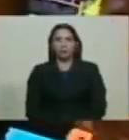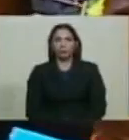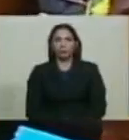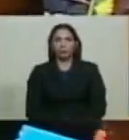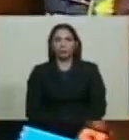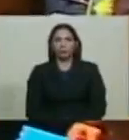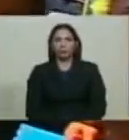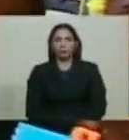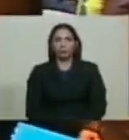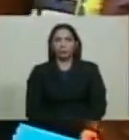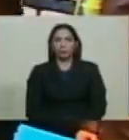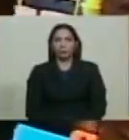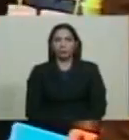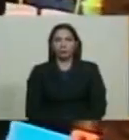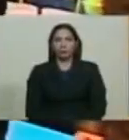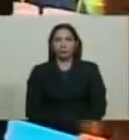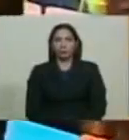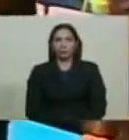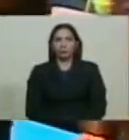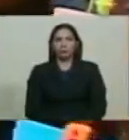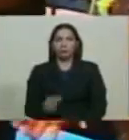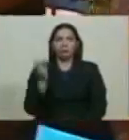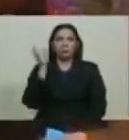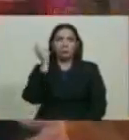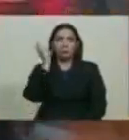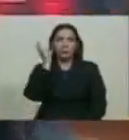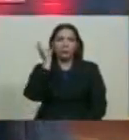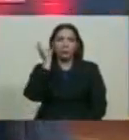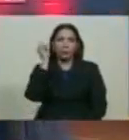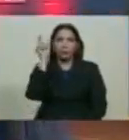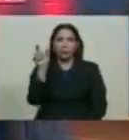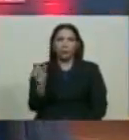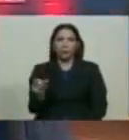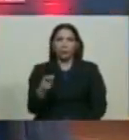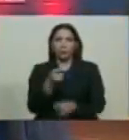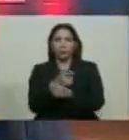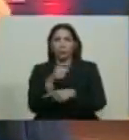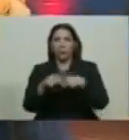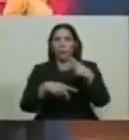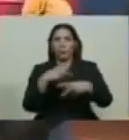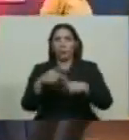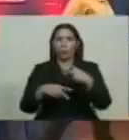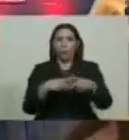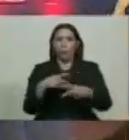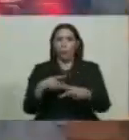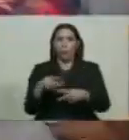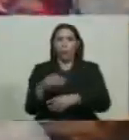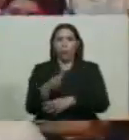Dani Mariana Solano López, especialidad producción pecuaria del Estado Portuguesa.